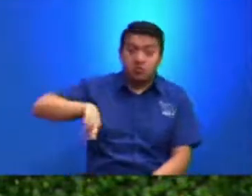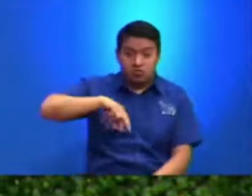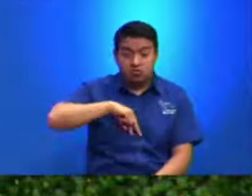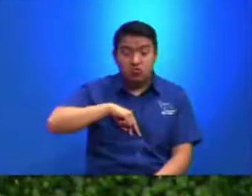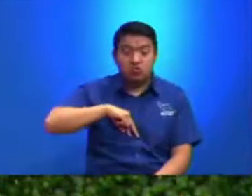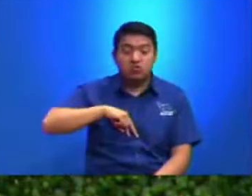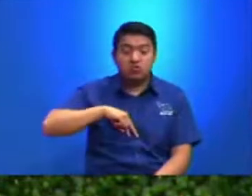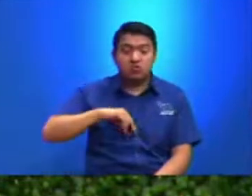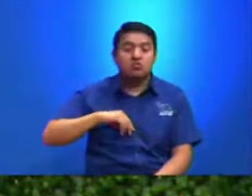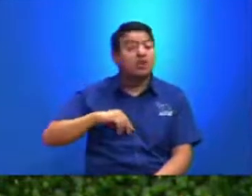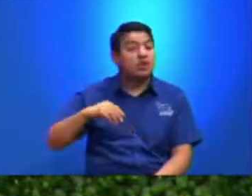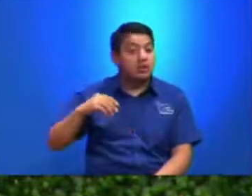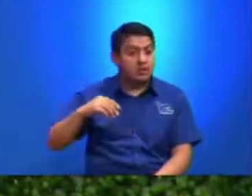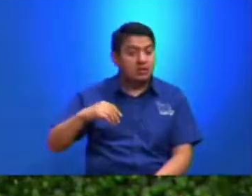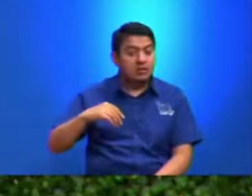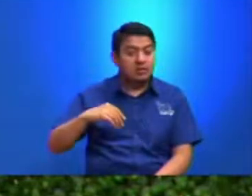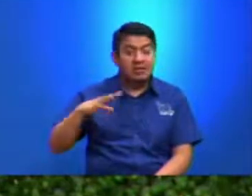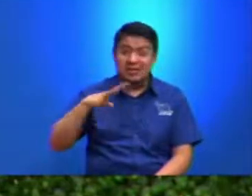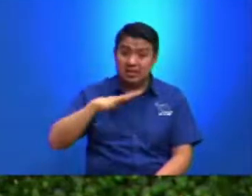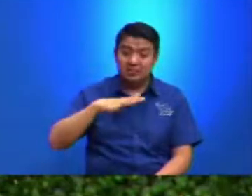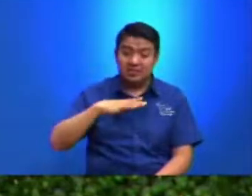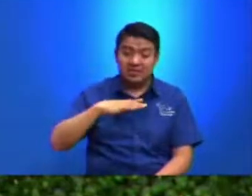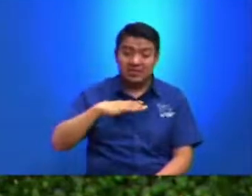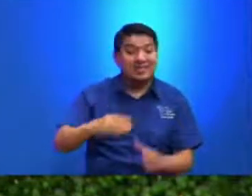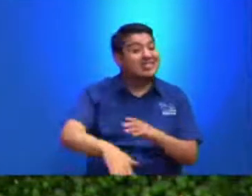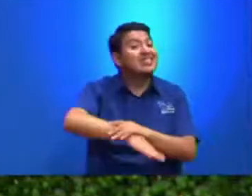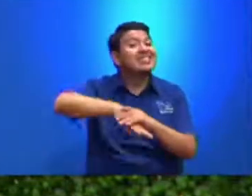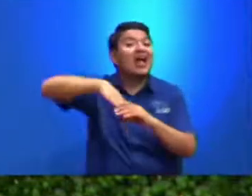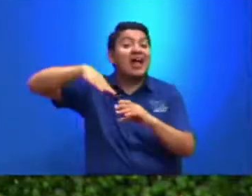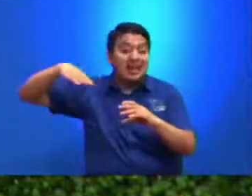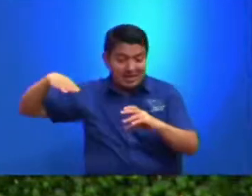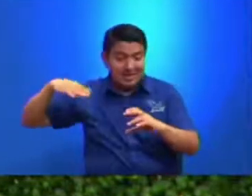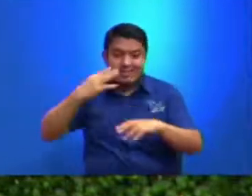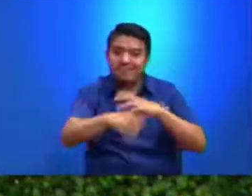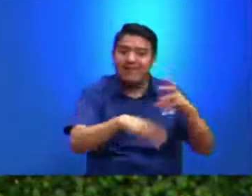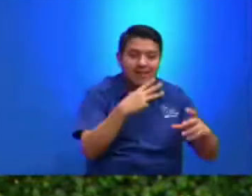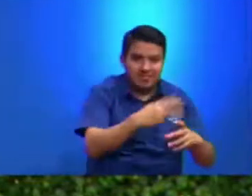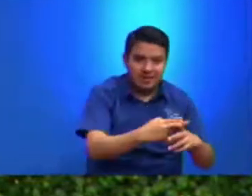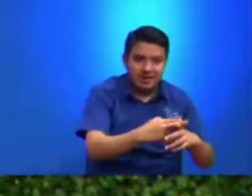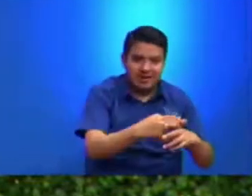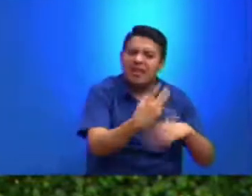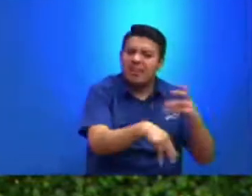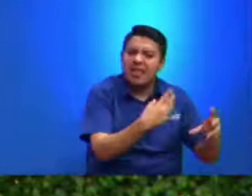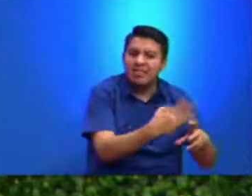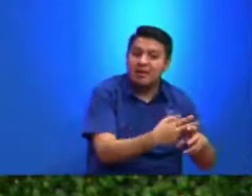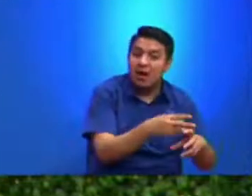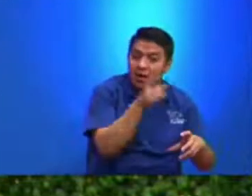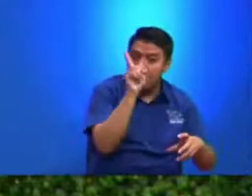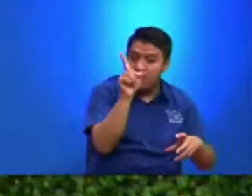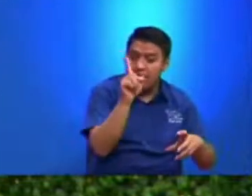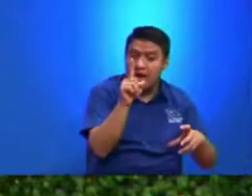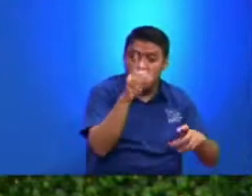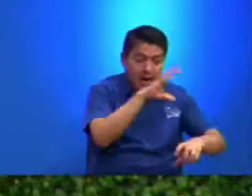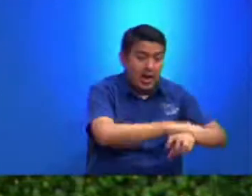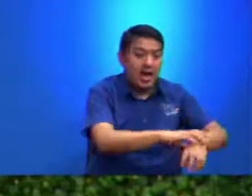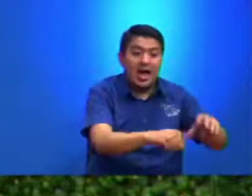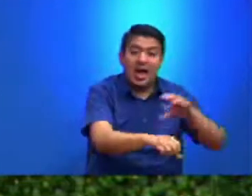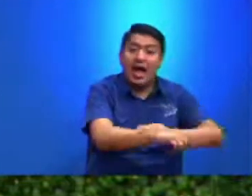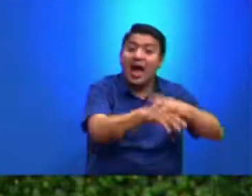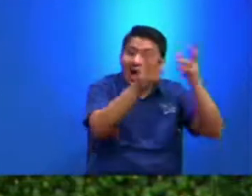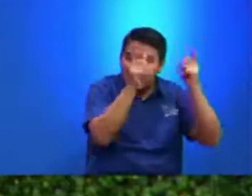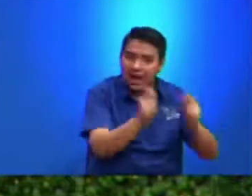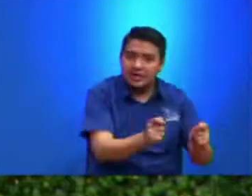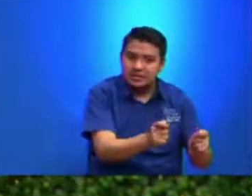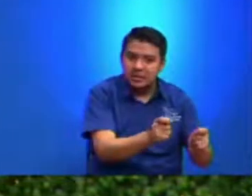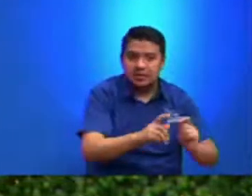nosotros tenemos que salir de esta cárcel que se llama tierra. No nos corresponde estar acá cuando venga todo lo que tiene que venir. Después